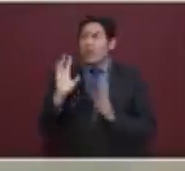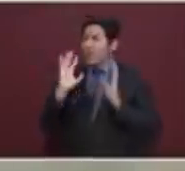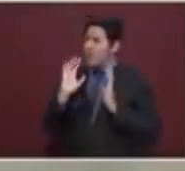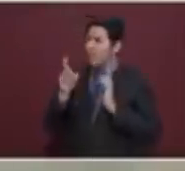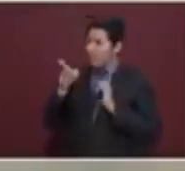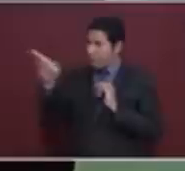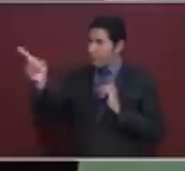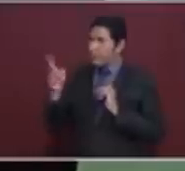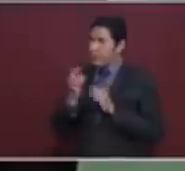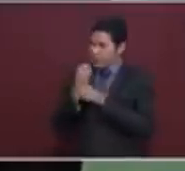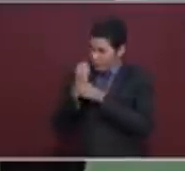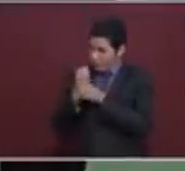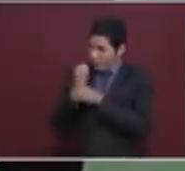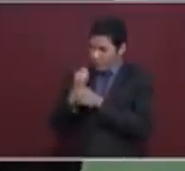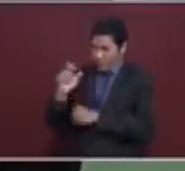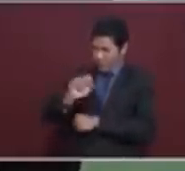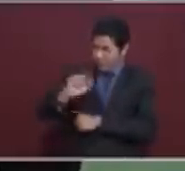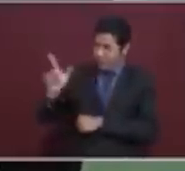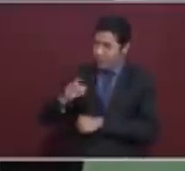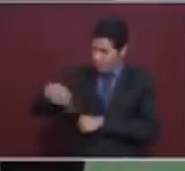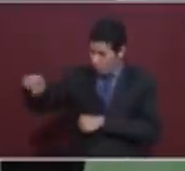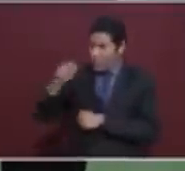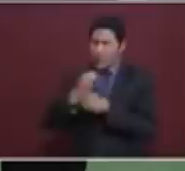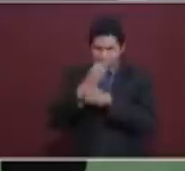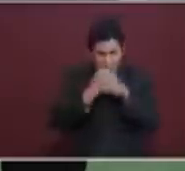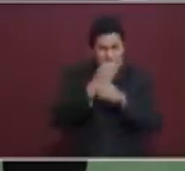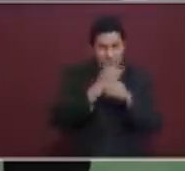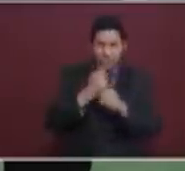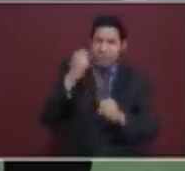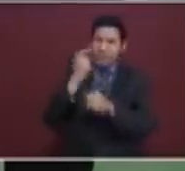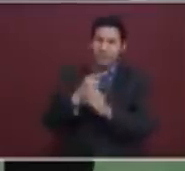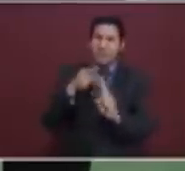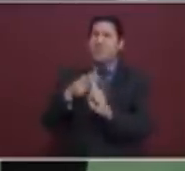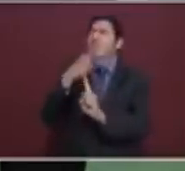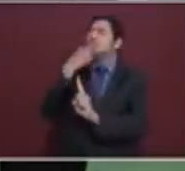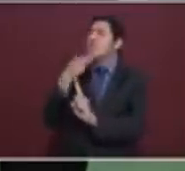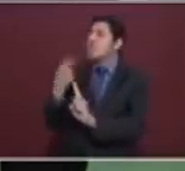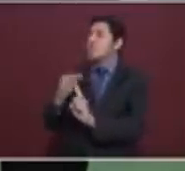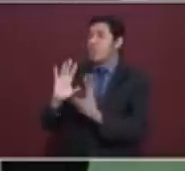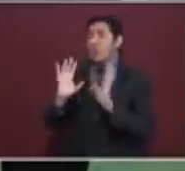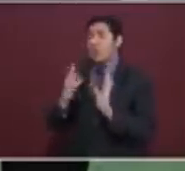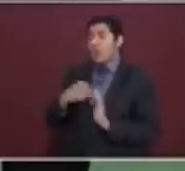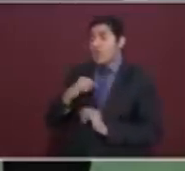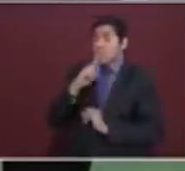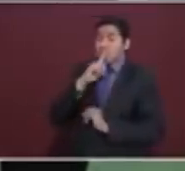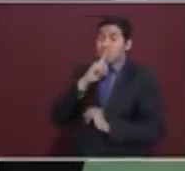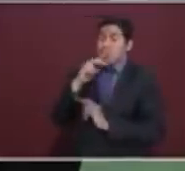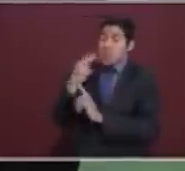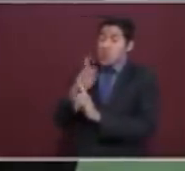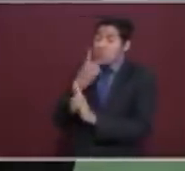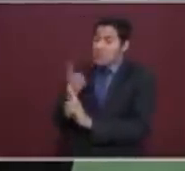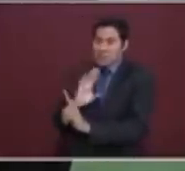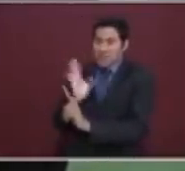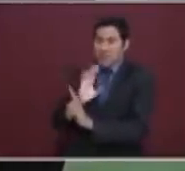se van a hacer la investigación yo doy los lineamientos generales